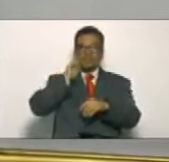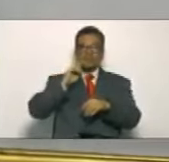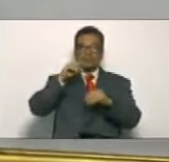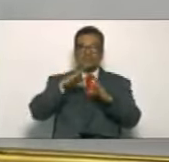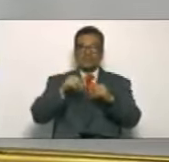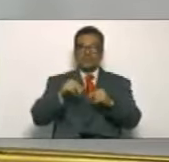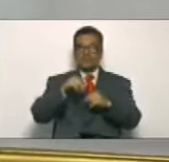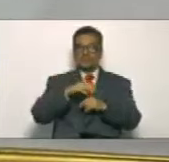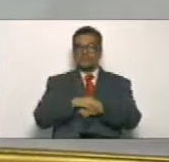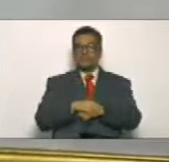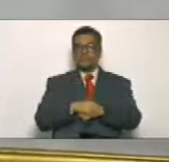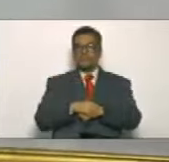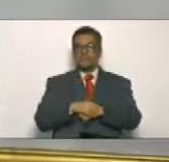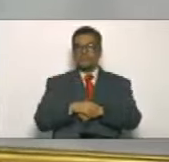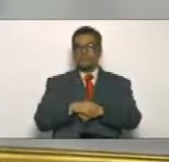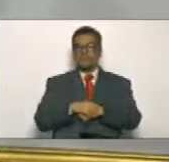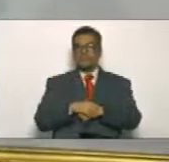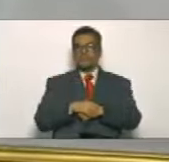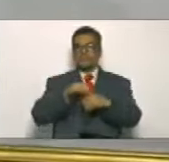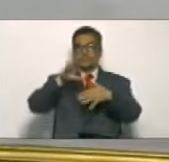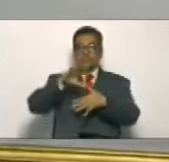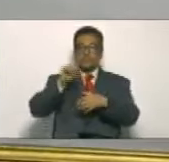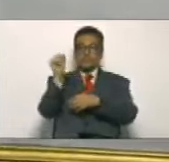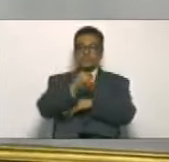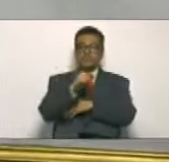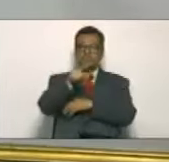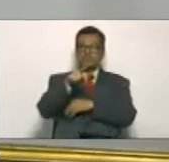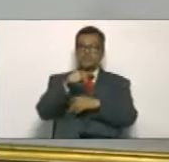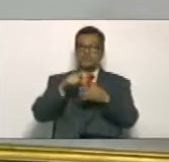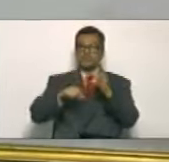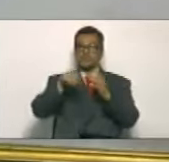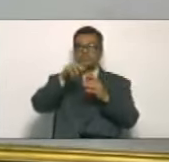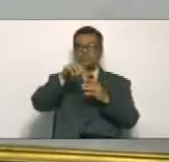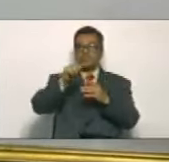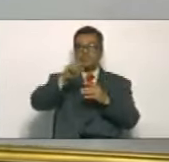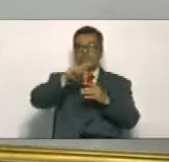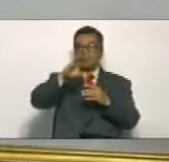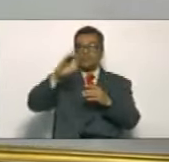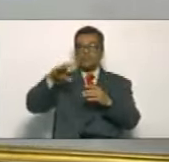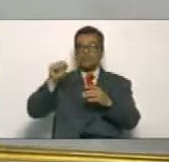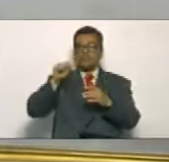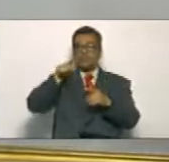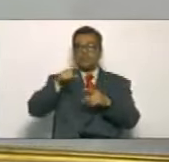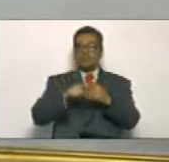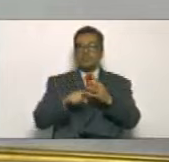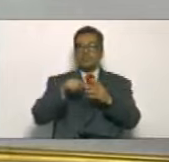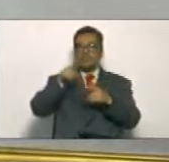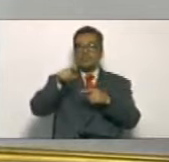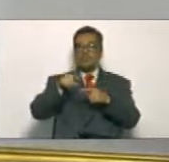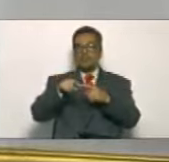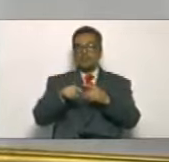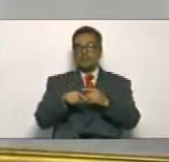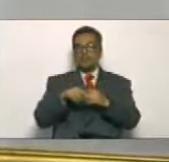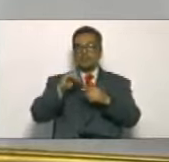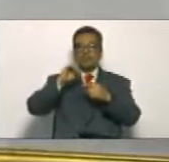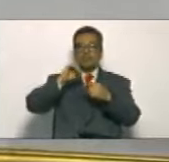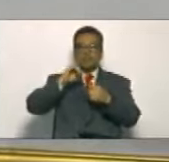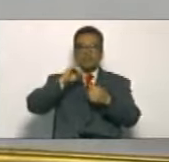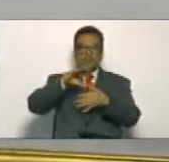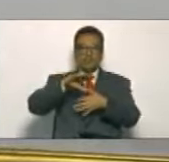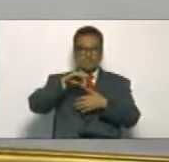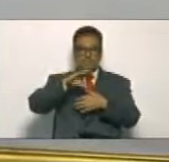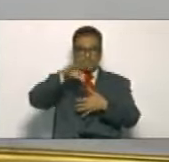Américas, que derrotó al ALCA, la propuesta imperial de neocolonialismo en el